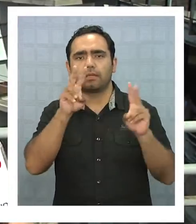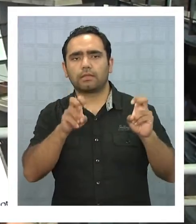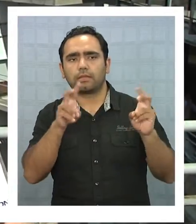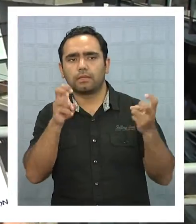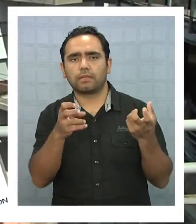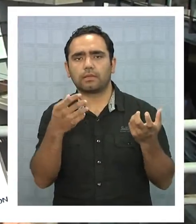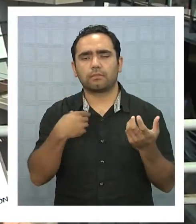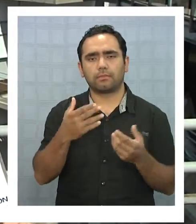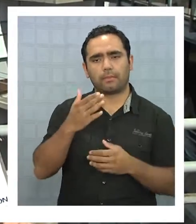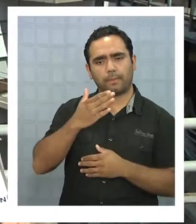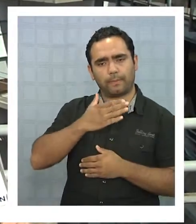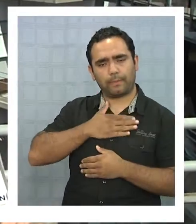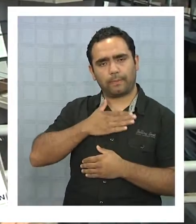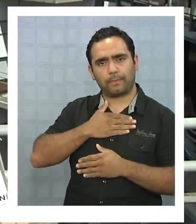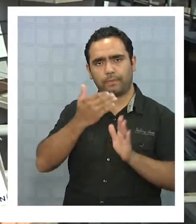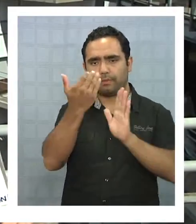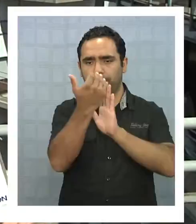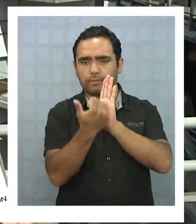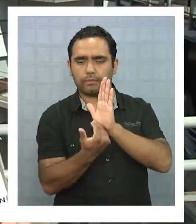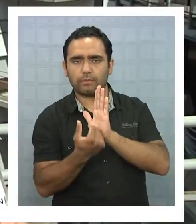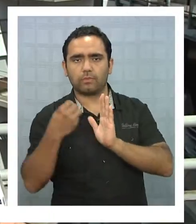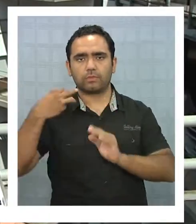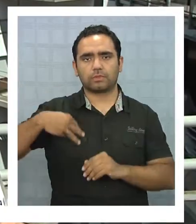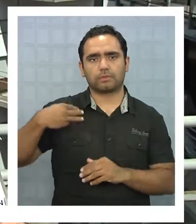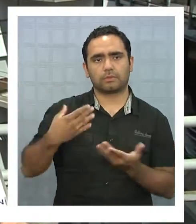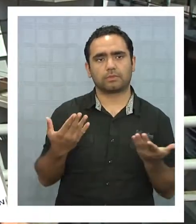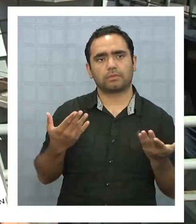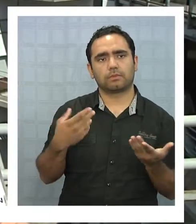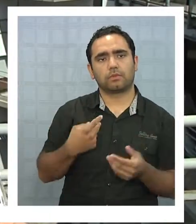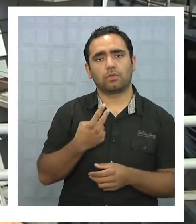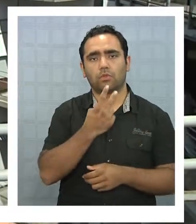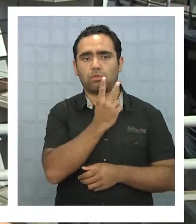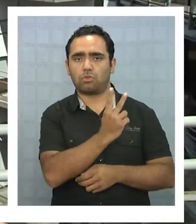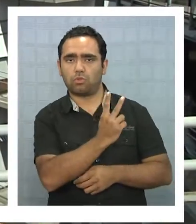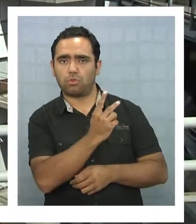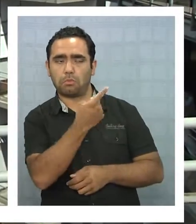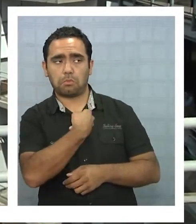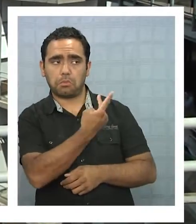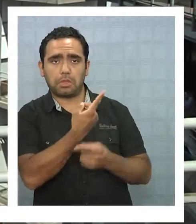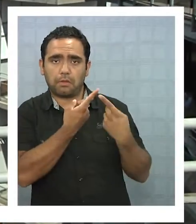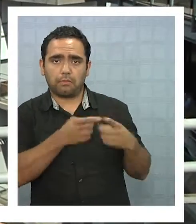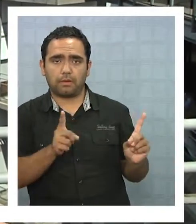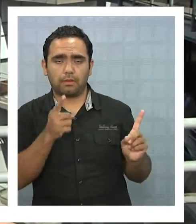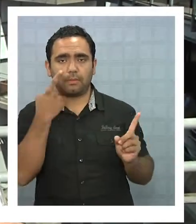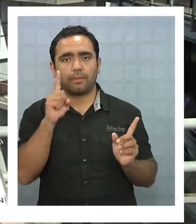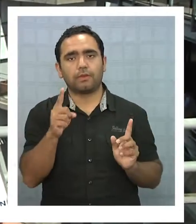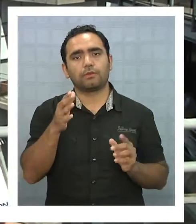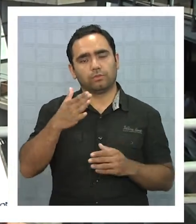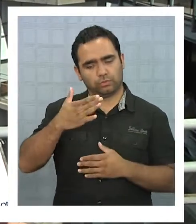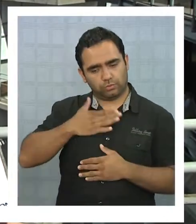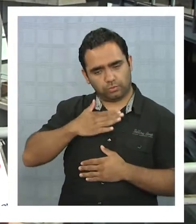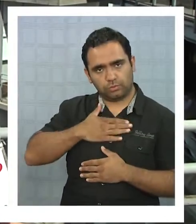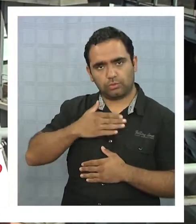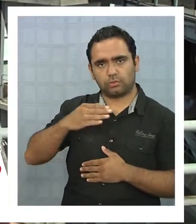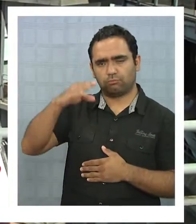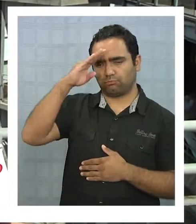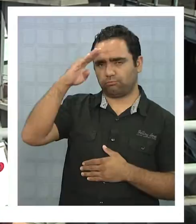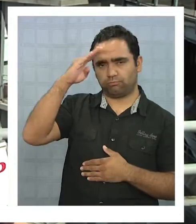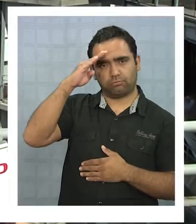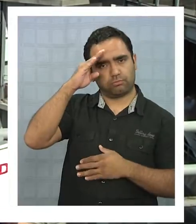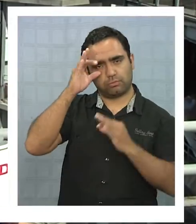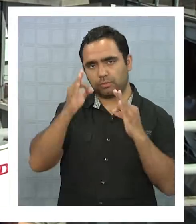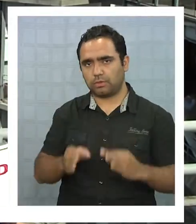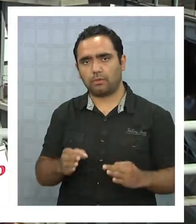matices que va a tener en sí la municipalidad. Obviamente somos dos personas distintas, pero yo estoy convencido del proyecto,